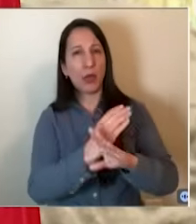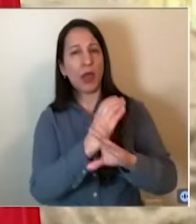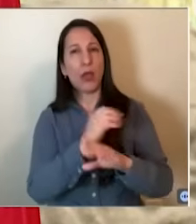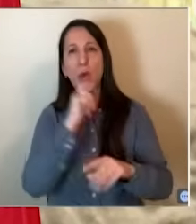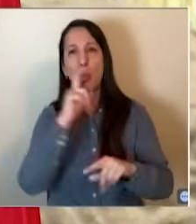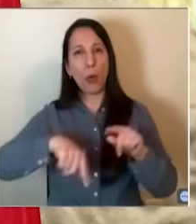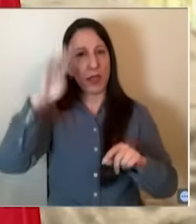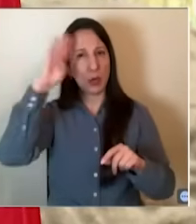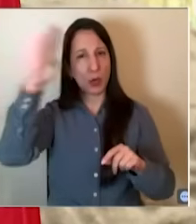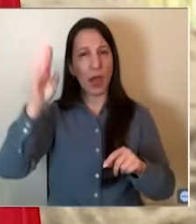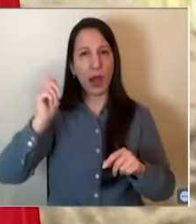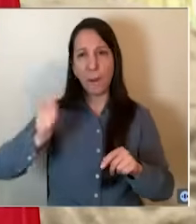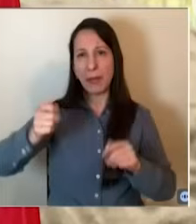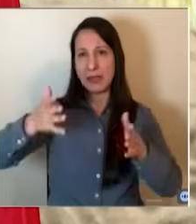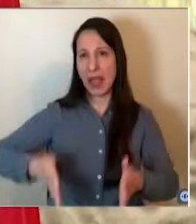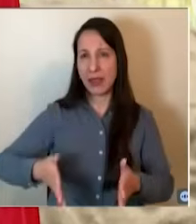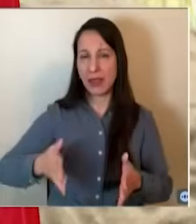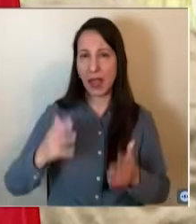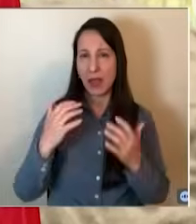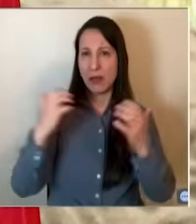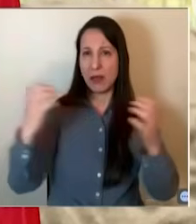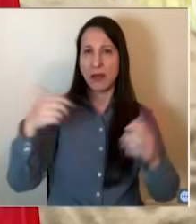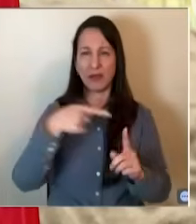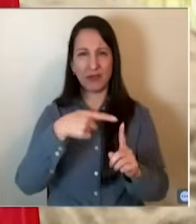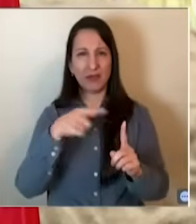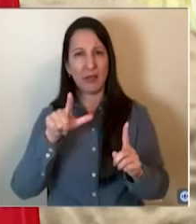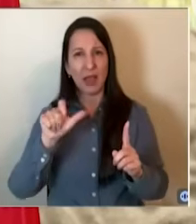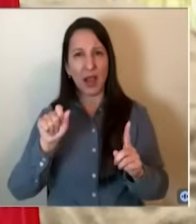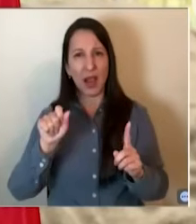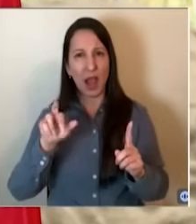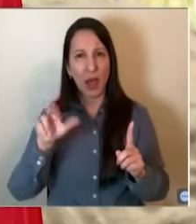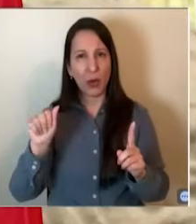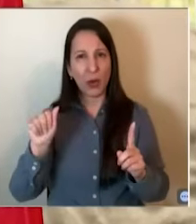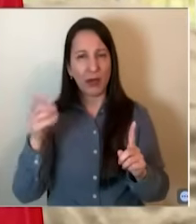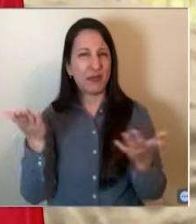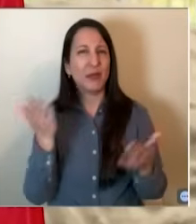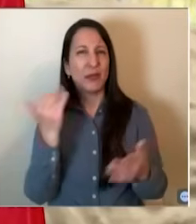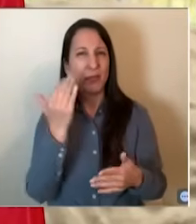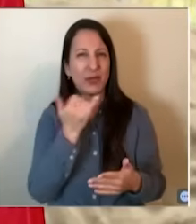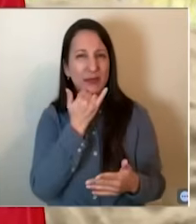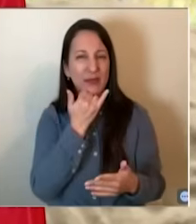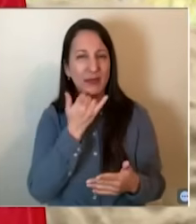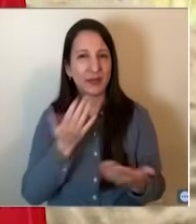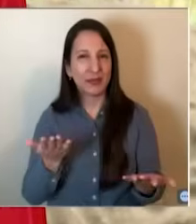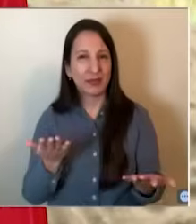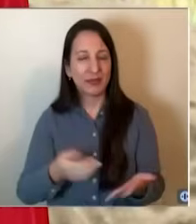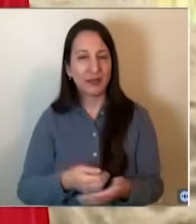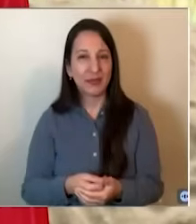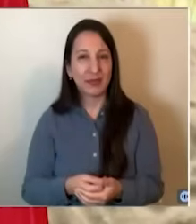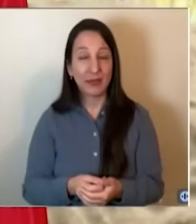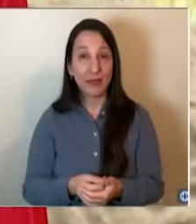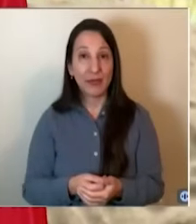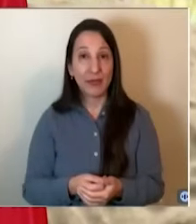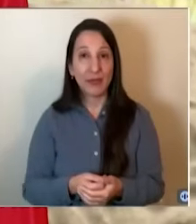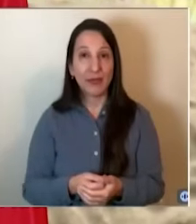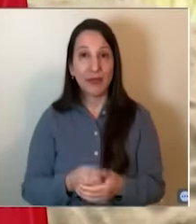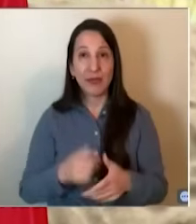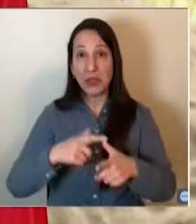eventos públicos, a doña Laura Fernández. ¿Qué está llegando esto? Pero entonces, don